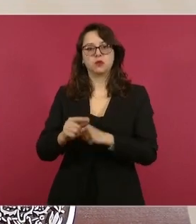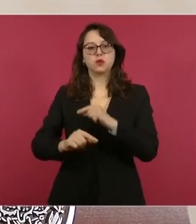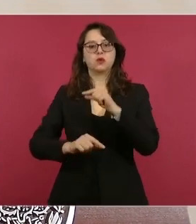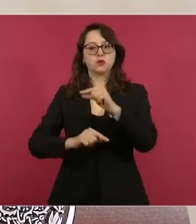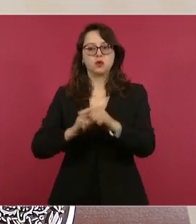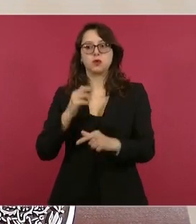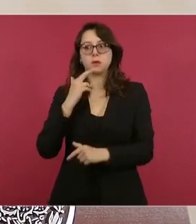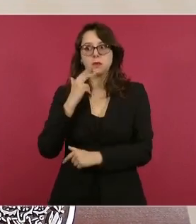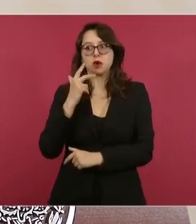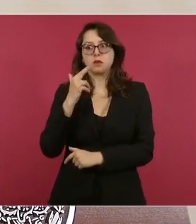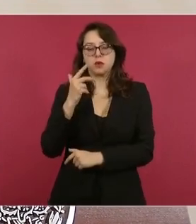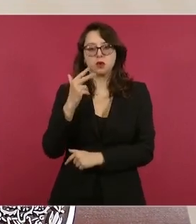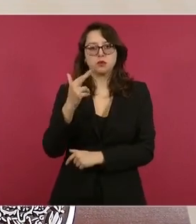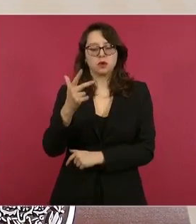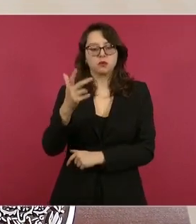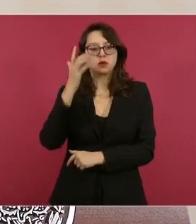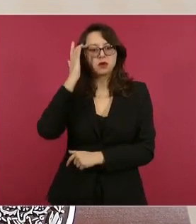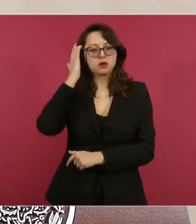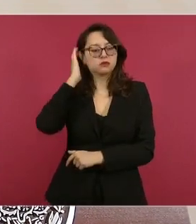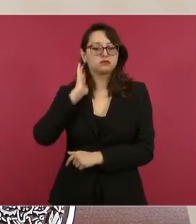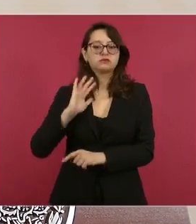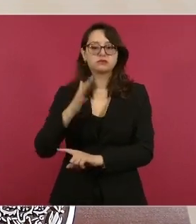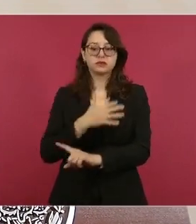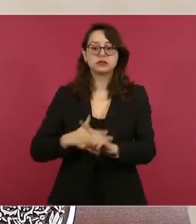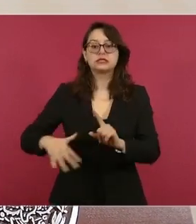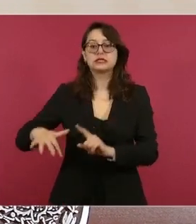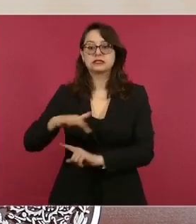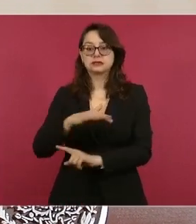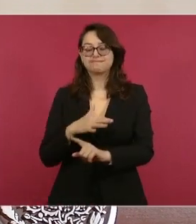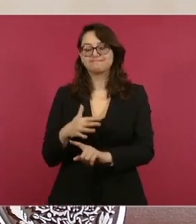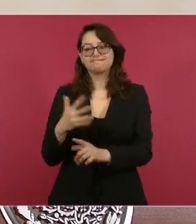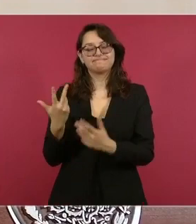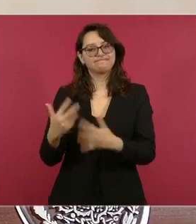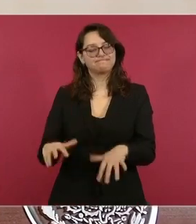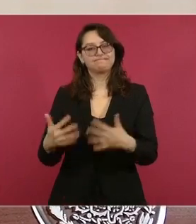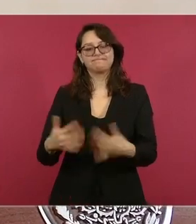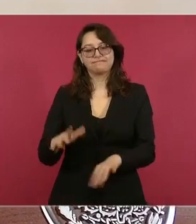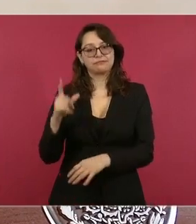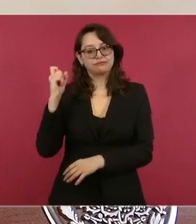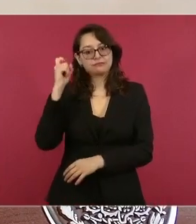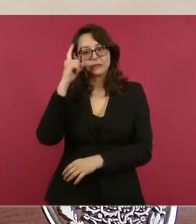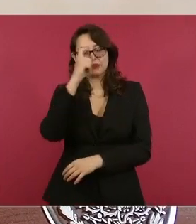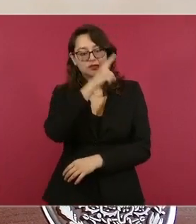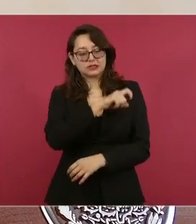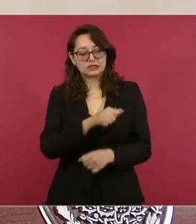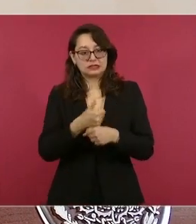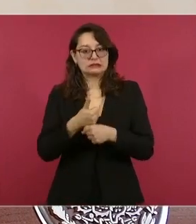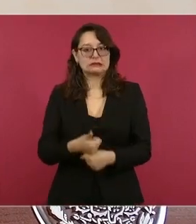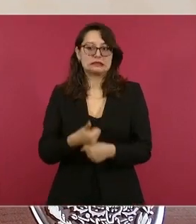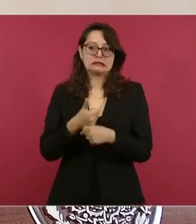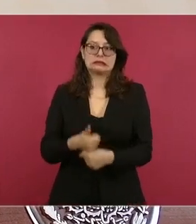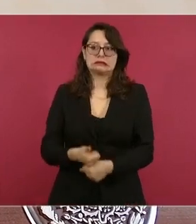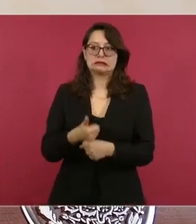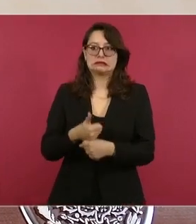normalizar la situación tan lamentable por los daños